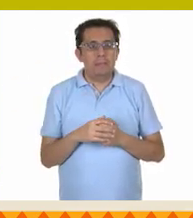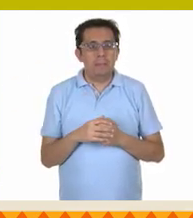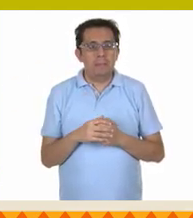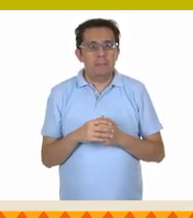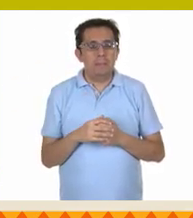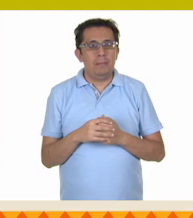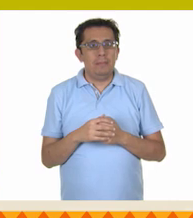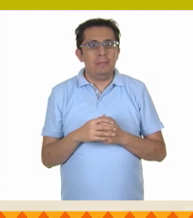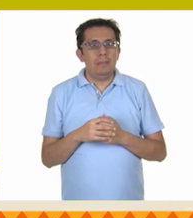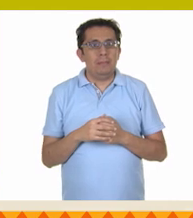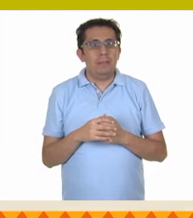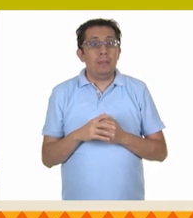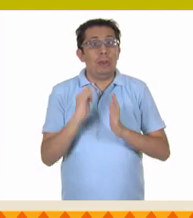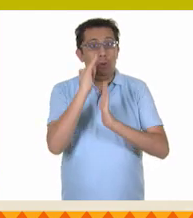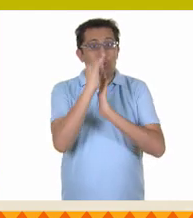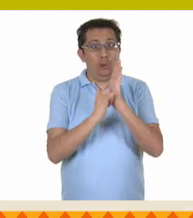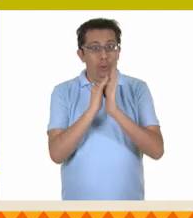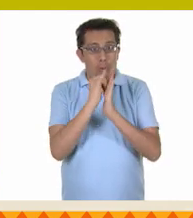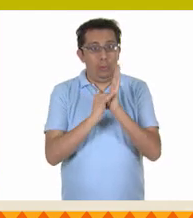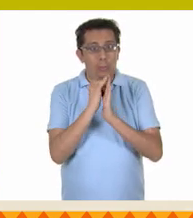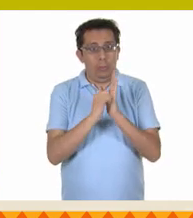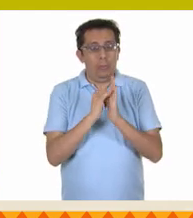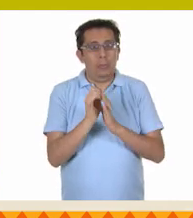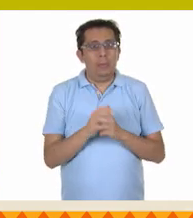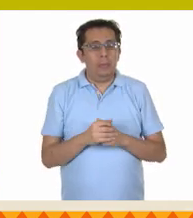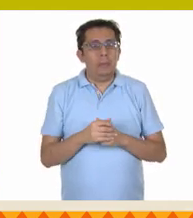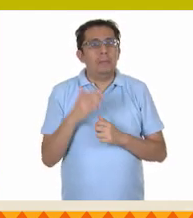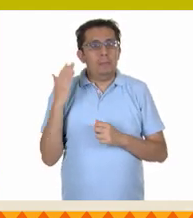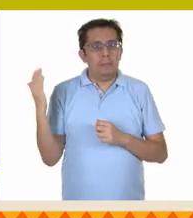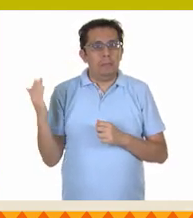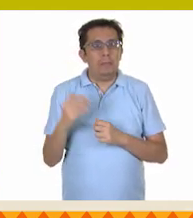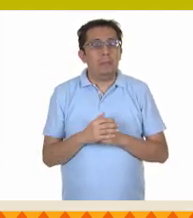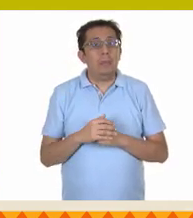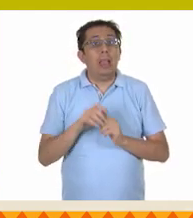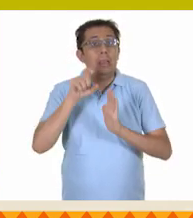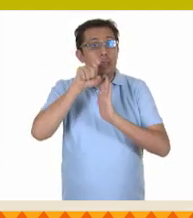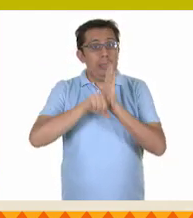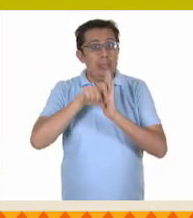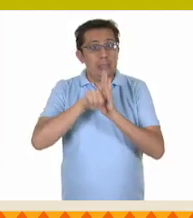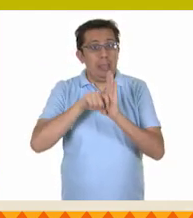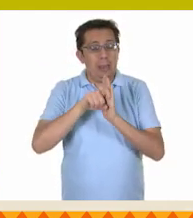@CEP_MX. YouTube Canal CEP. Instagram